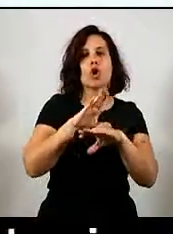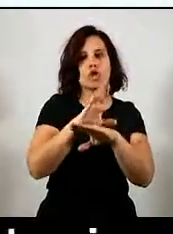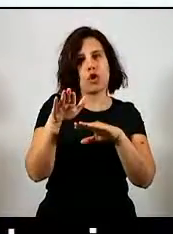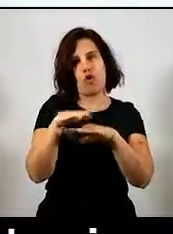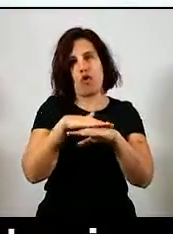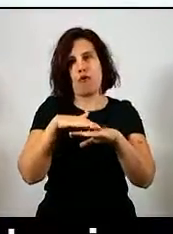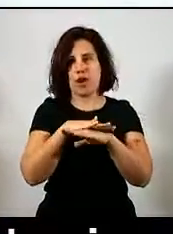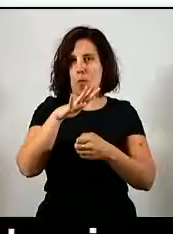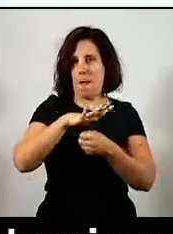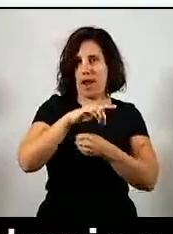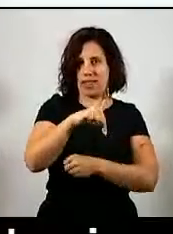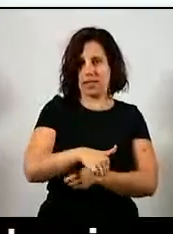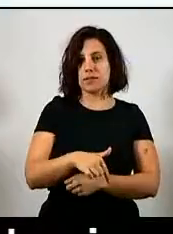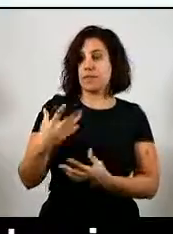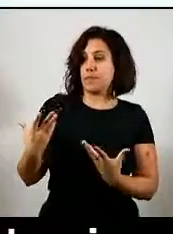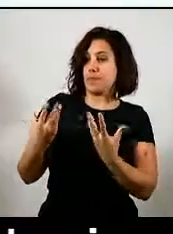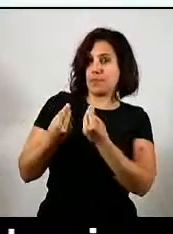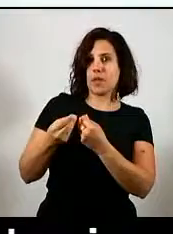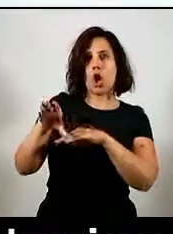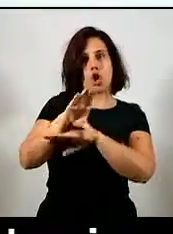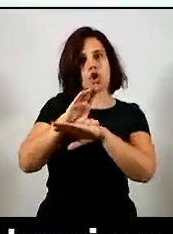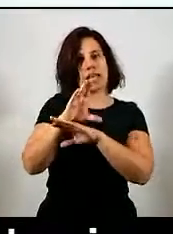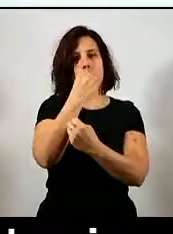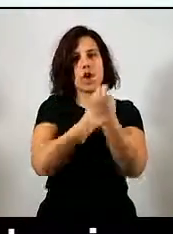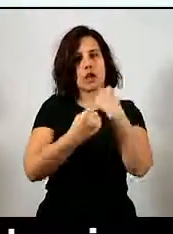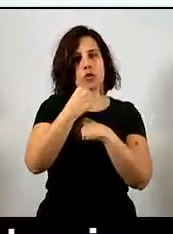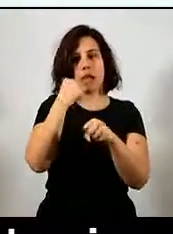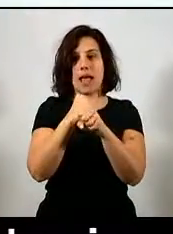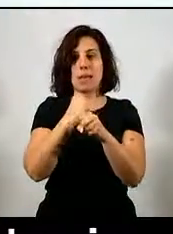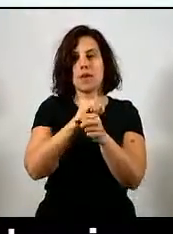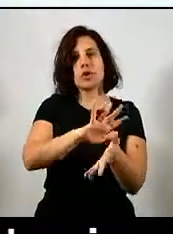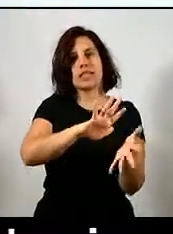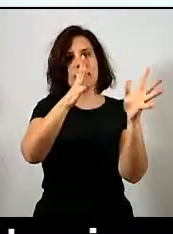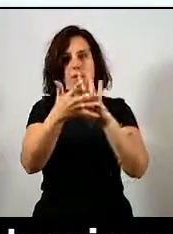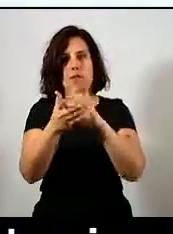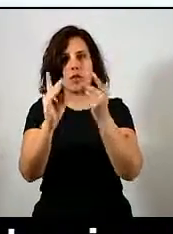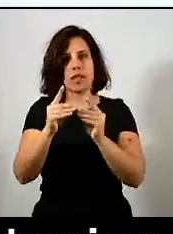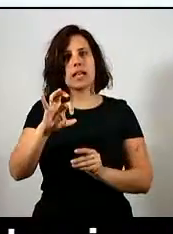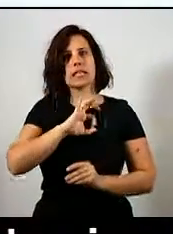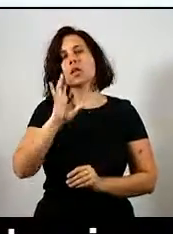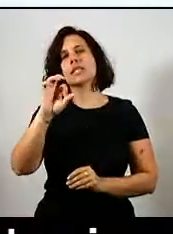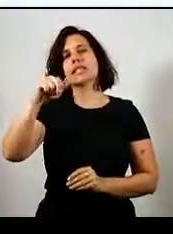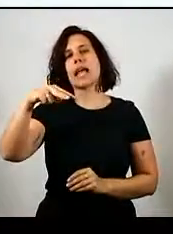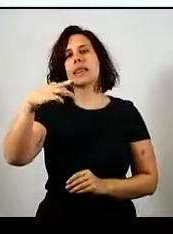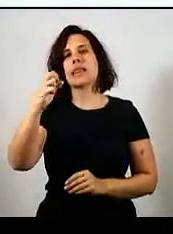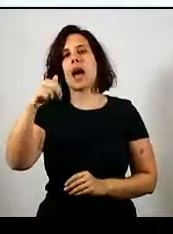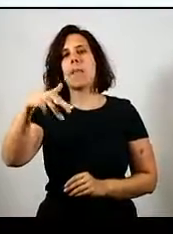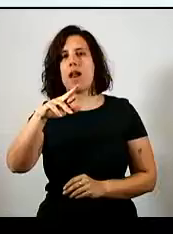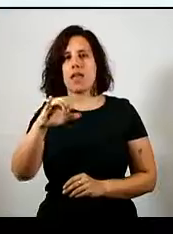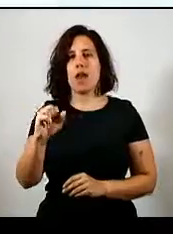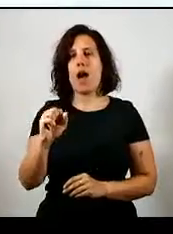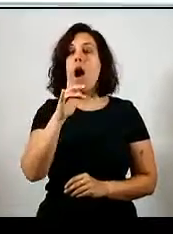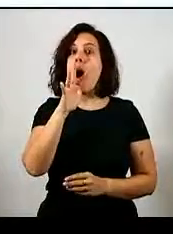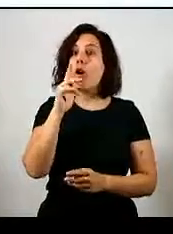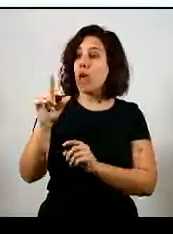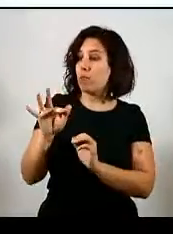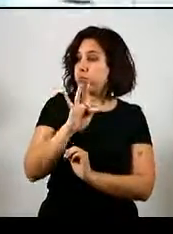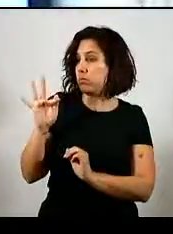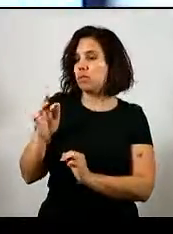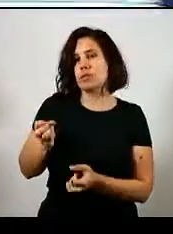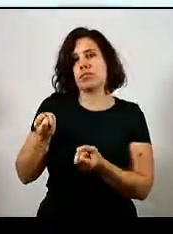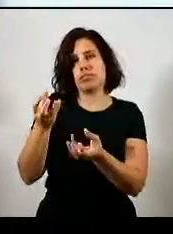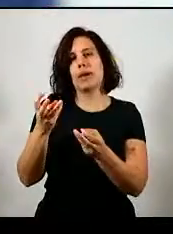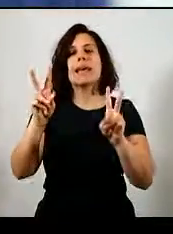martes. Me acompaña el consejero de Economía, Empleo y Transformación Digital, Guillermo Santamaría, que a continuación les informará de